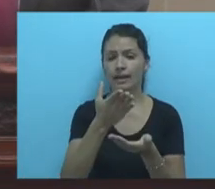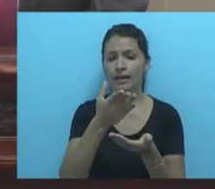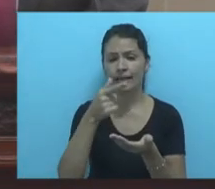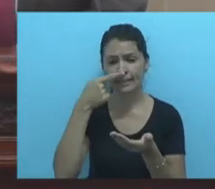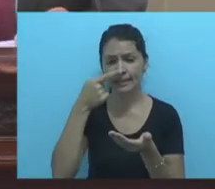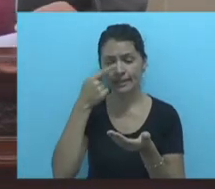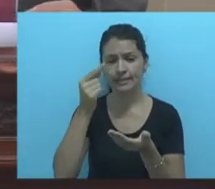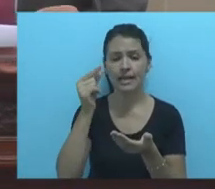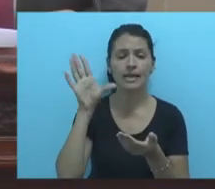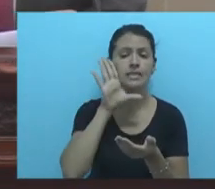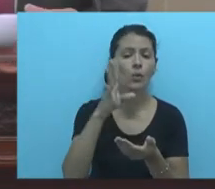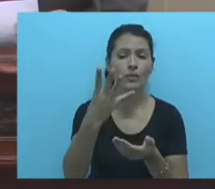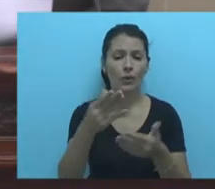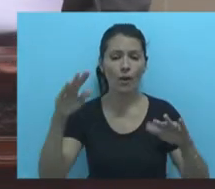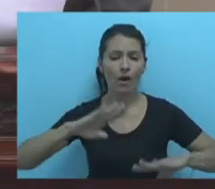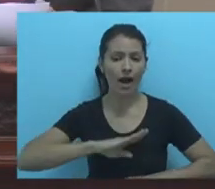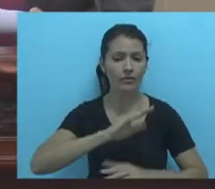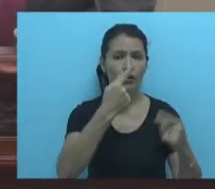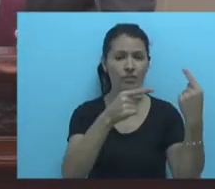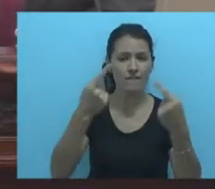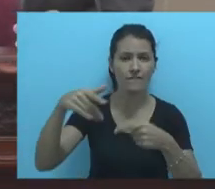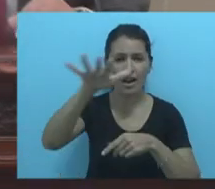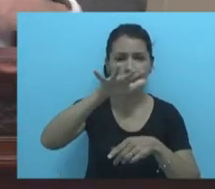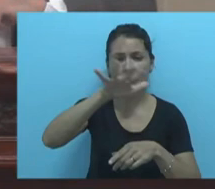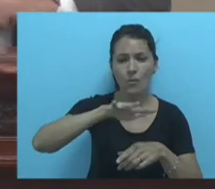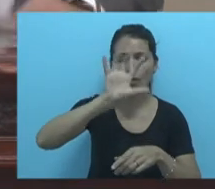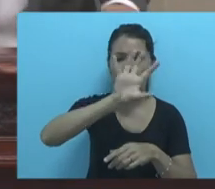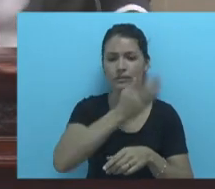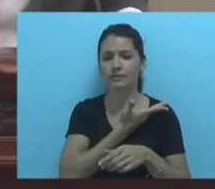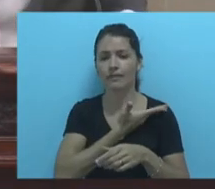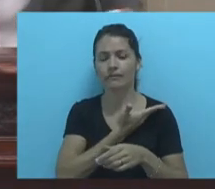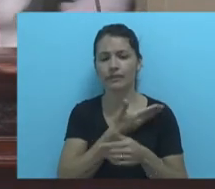interés 54 eventos y actividades en todo el territorio de la provincia.